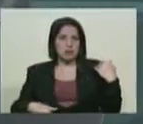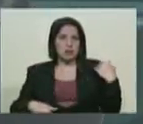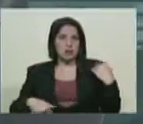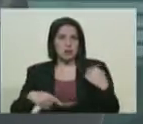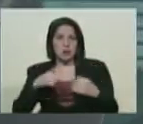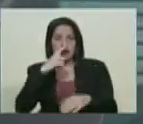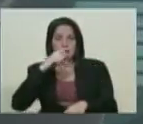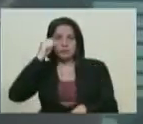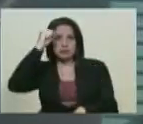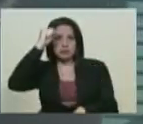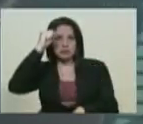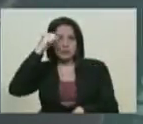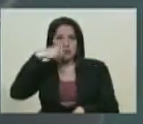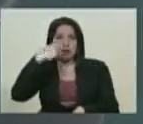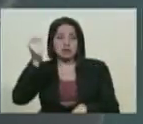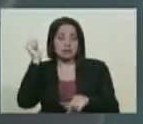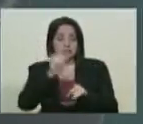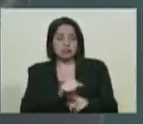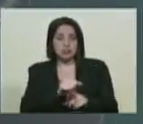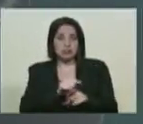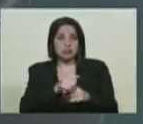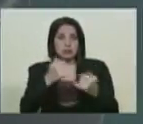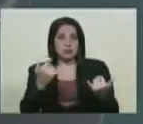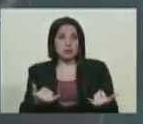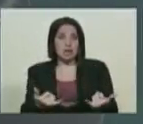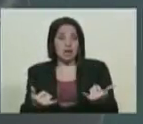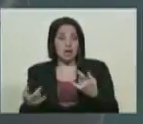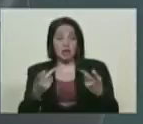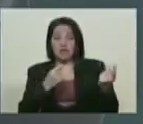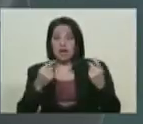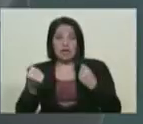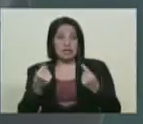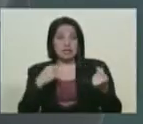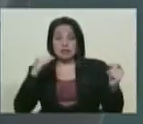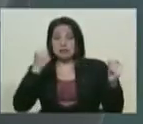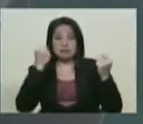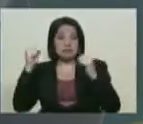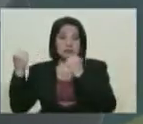indicó que el diálogo va a derrotar el cerco financiero contra nuestro país.